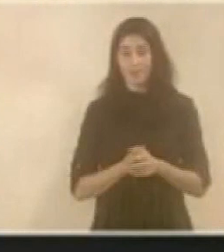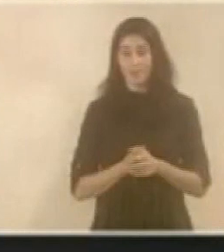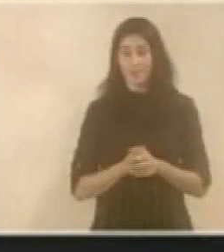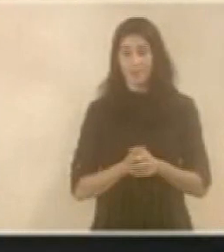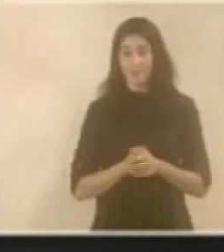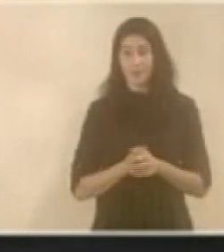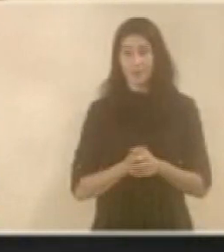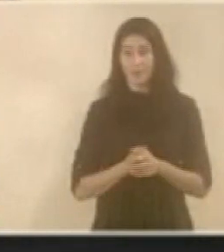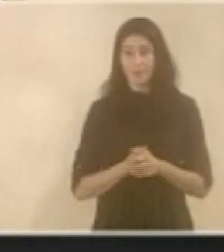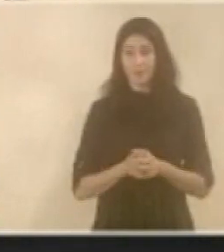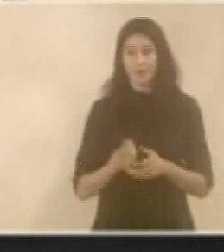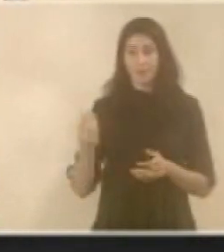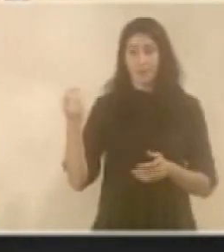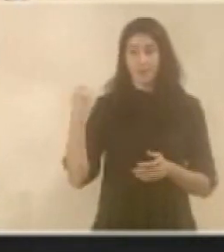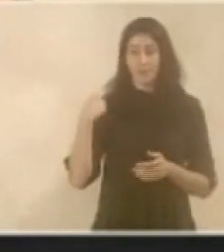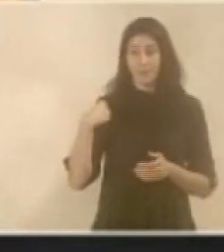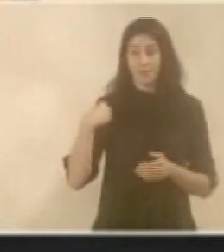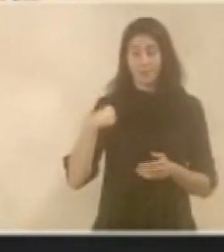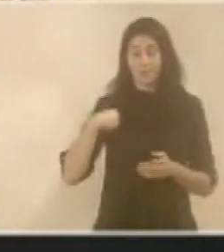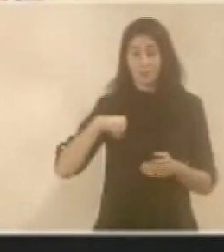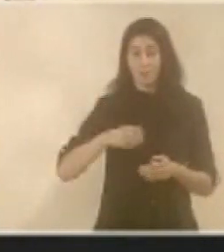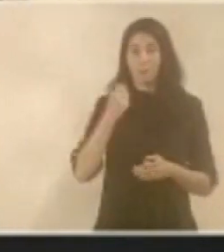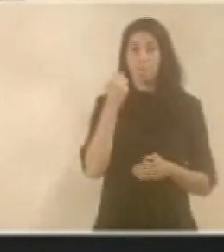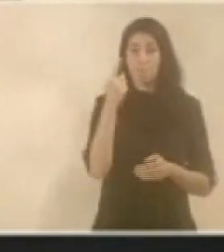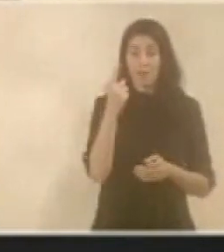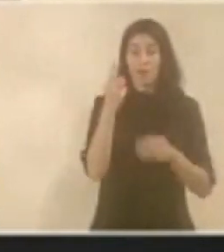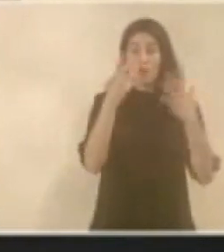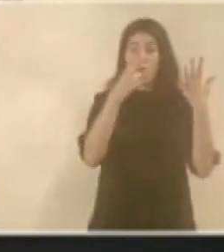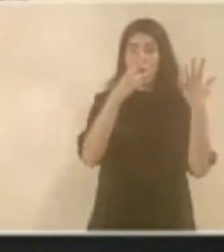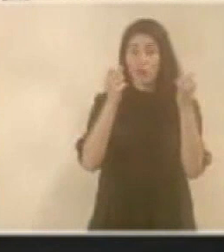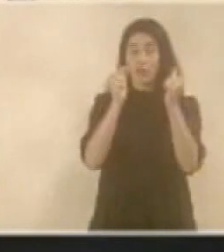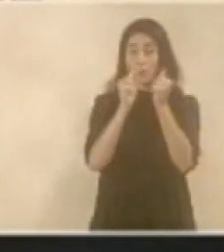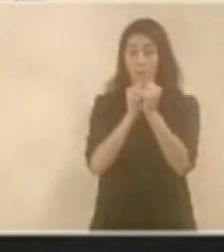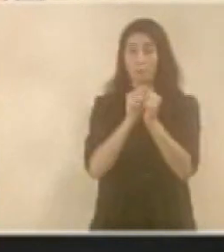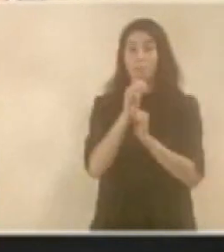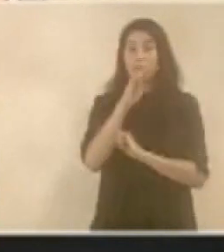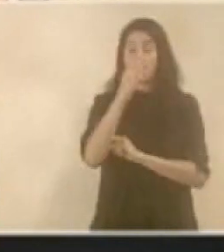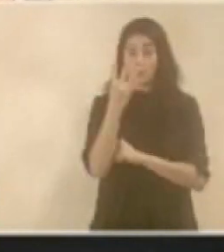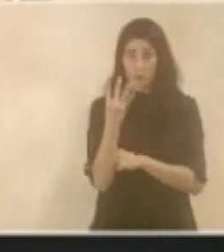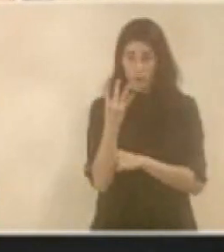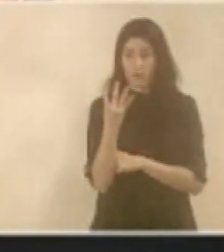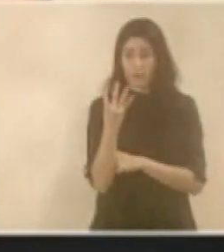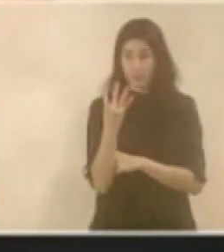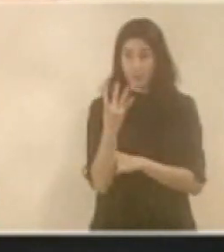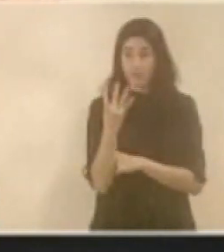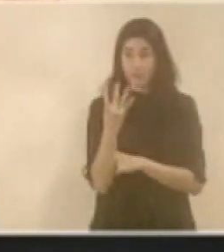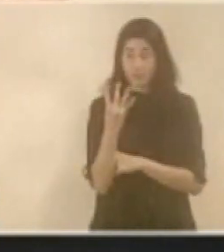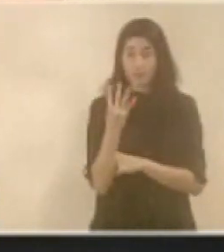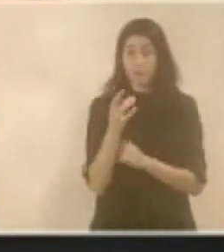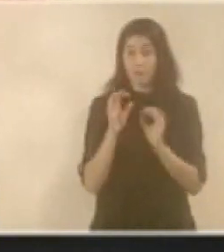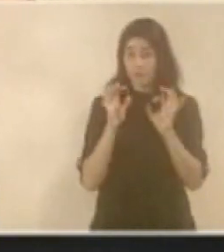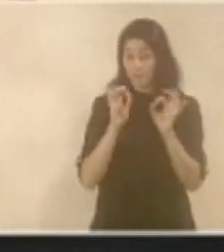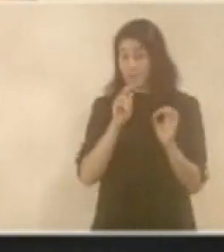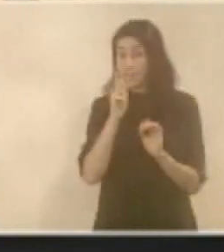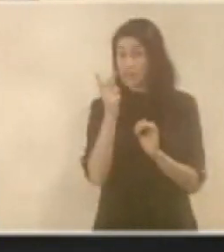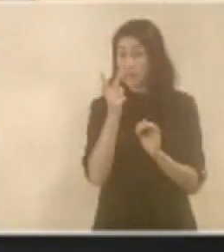de agosto se produjeron en 1824, en los inicios de la década ominosa, que fue el segundo periodo absolutista del